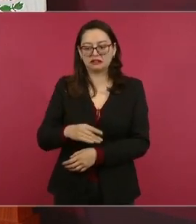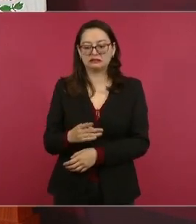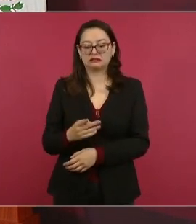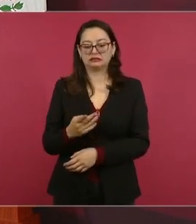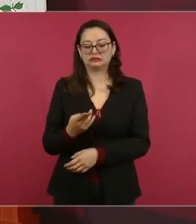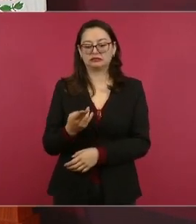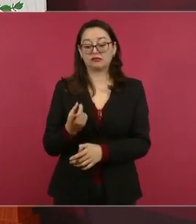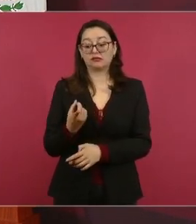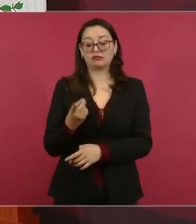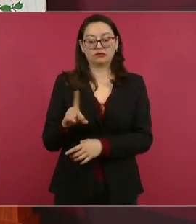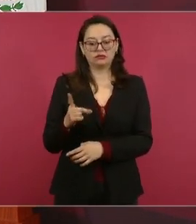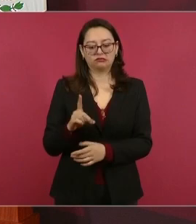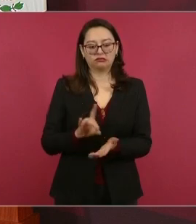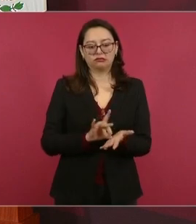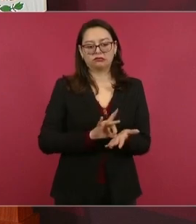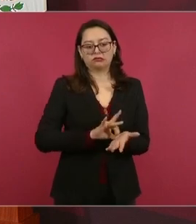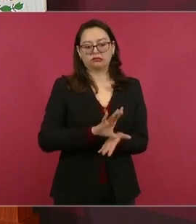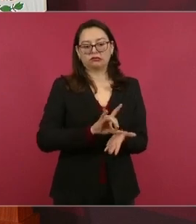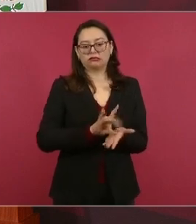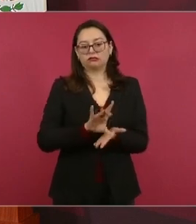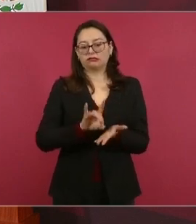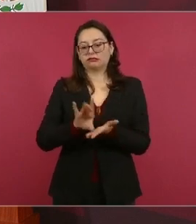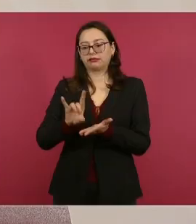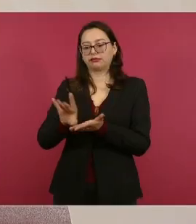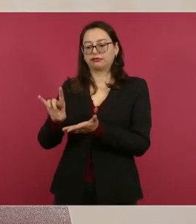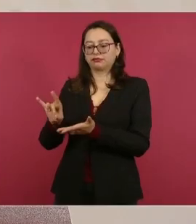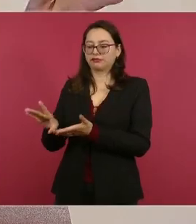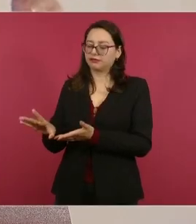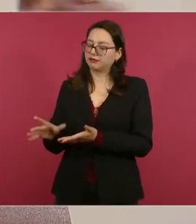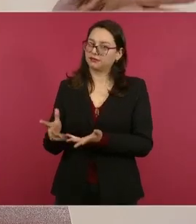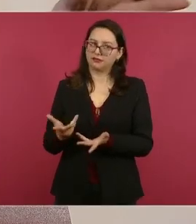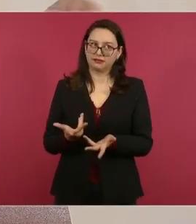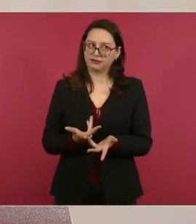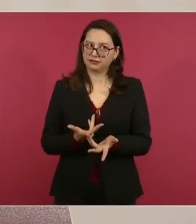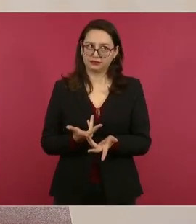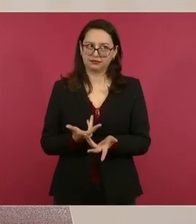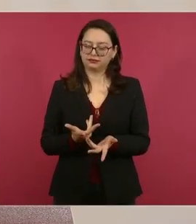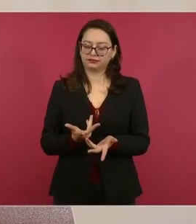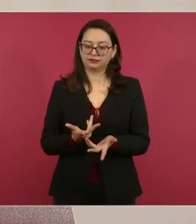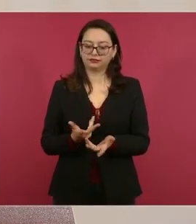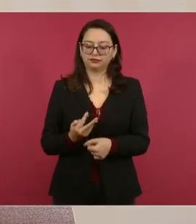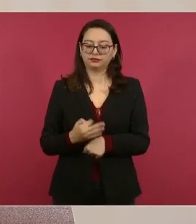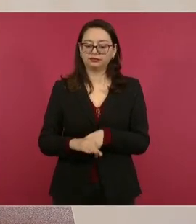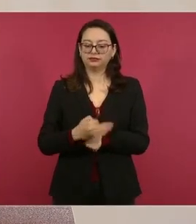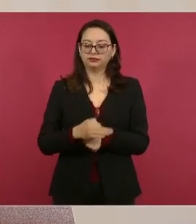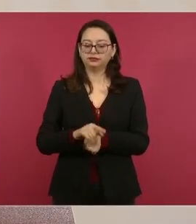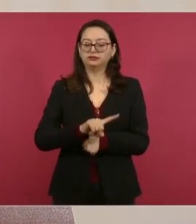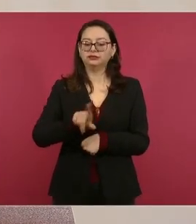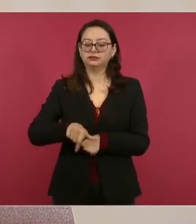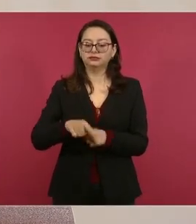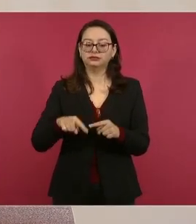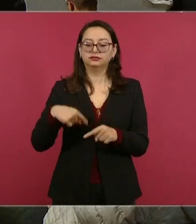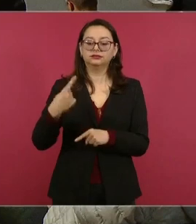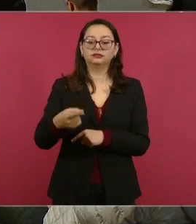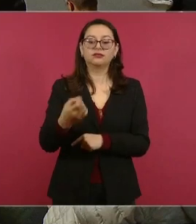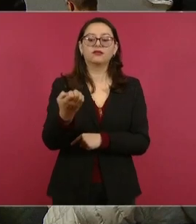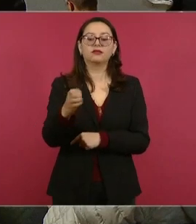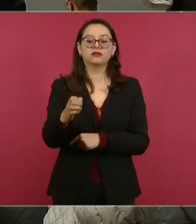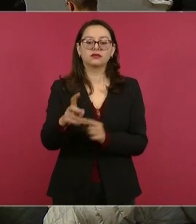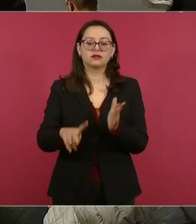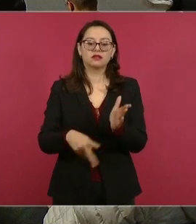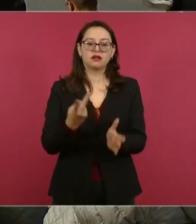quitar o despedir temporalmente a trabajadores para no